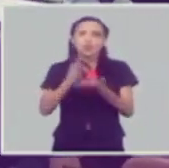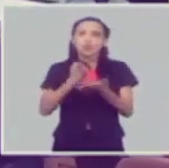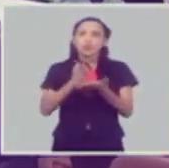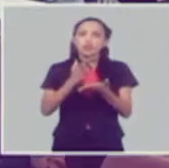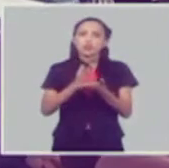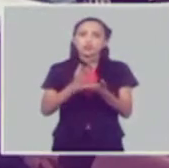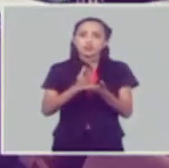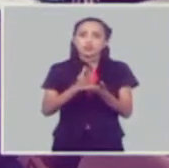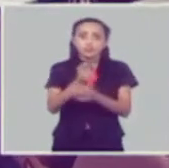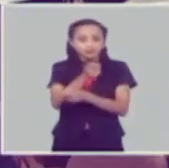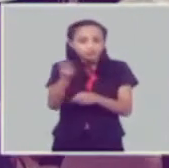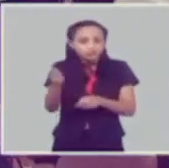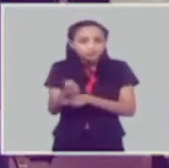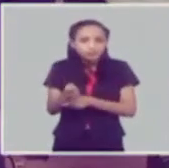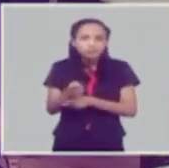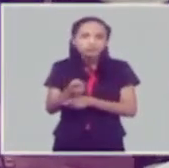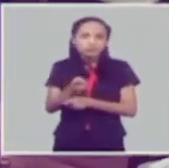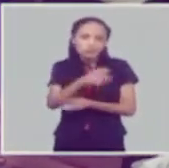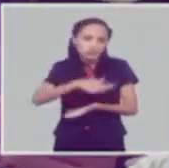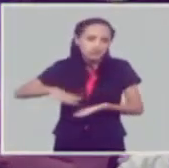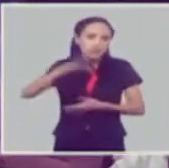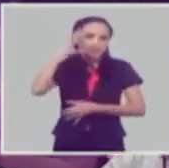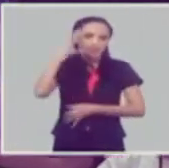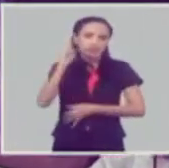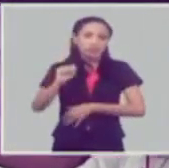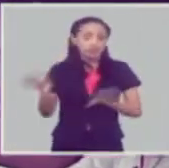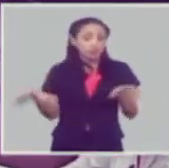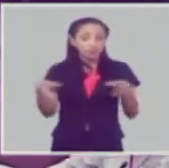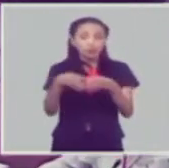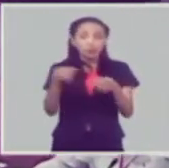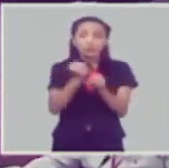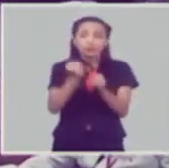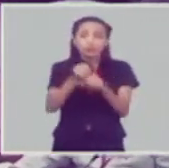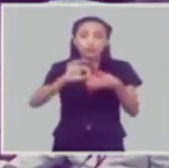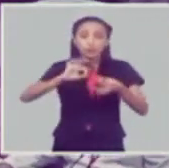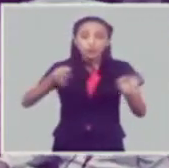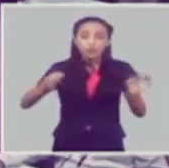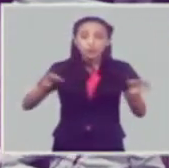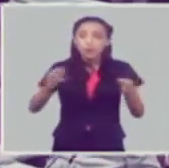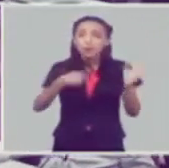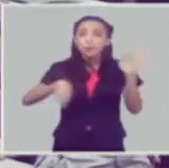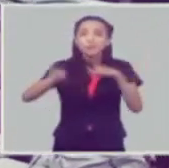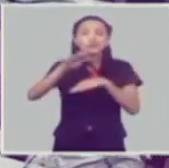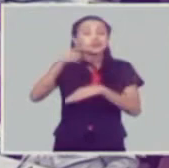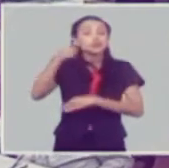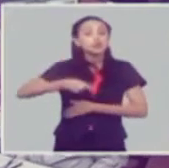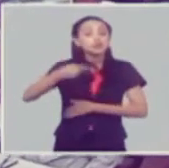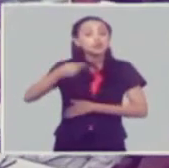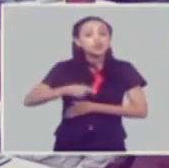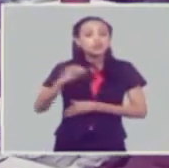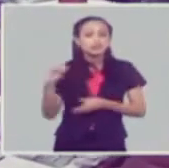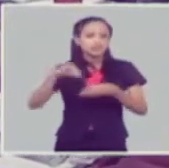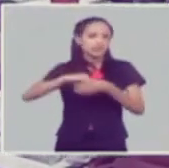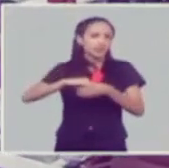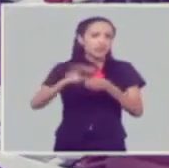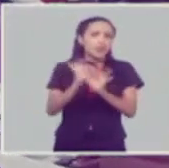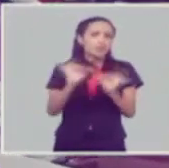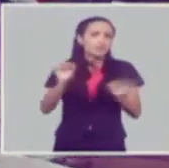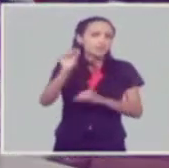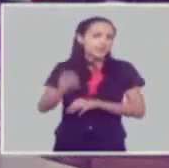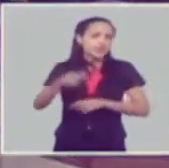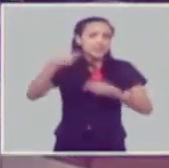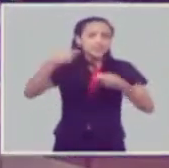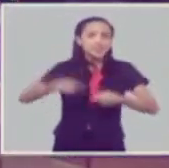y consenso social. El grupo de trabajo, coordinado por el Ministerio de Justicia e integrado por especialistas de Derecho de